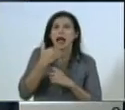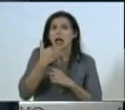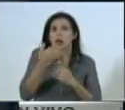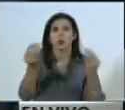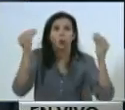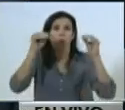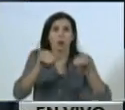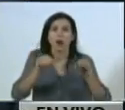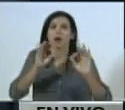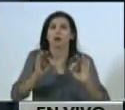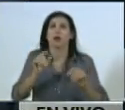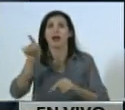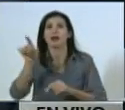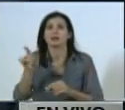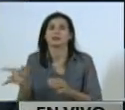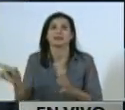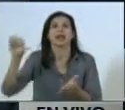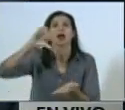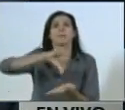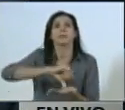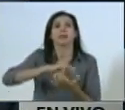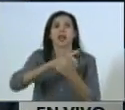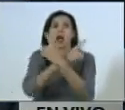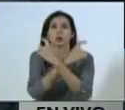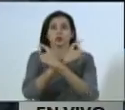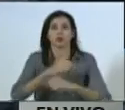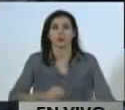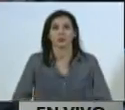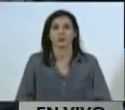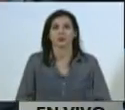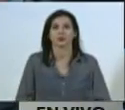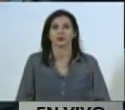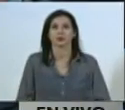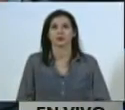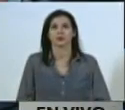y llegar a un acuerdo en Viena. Those were very complex